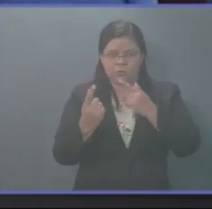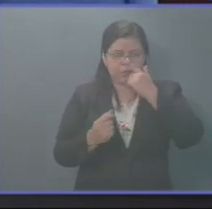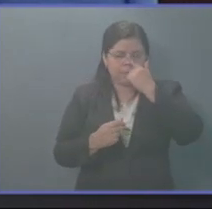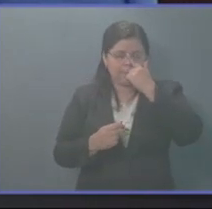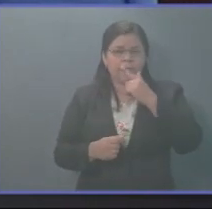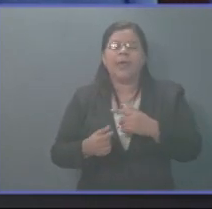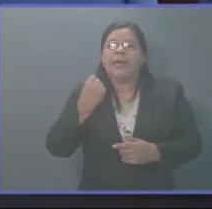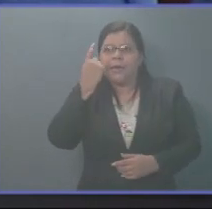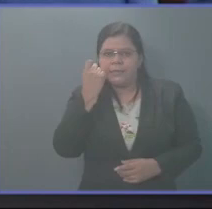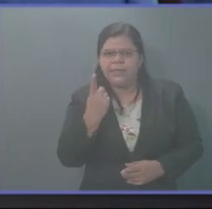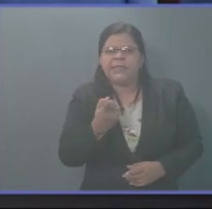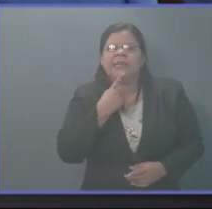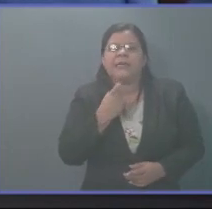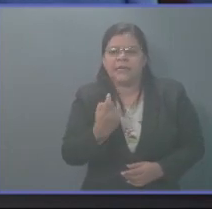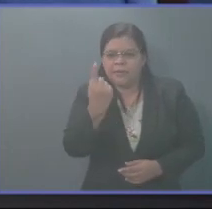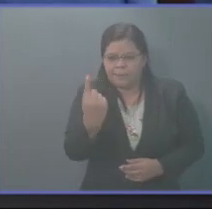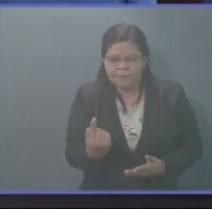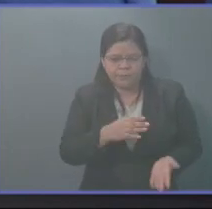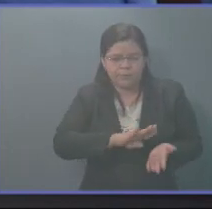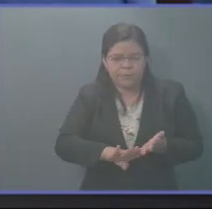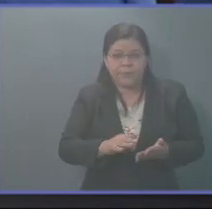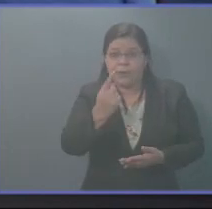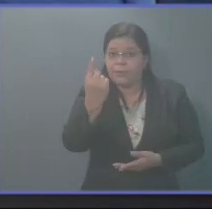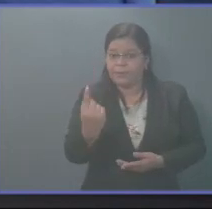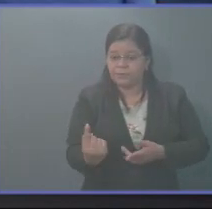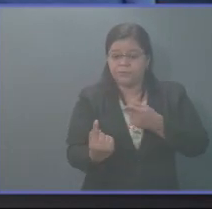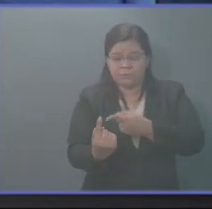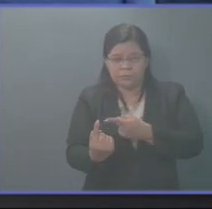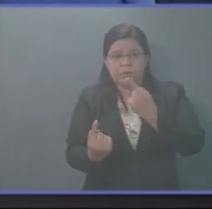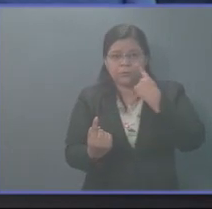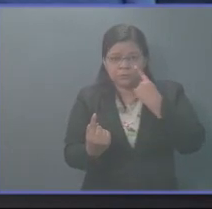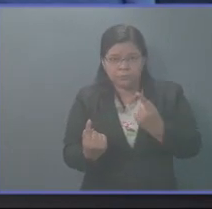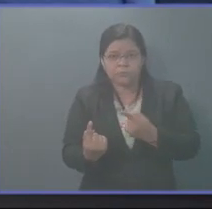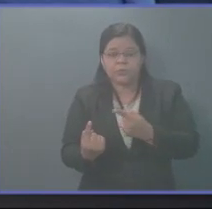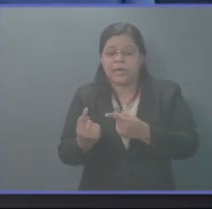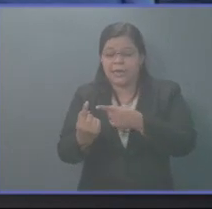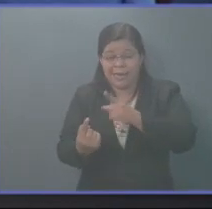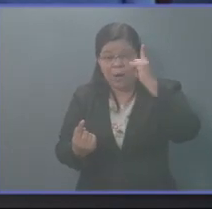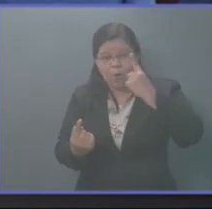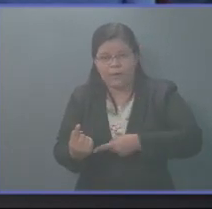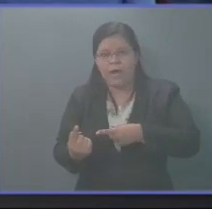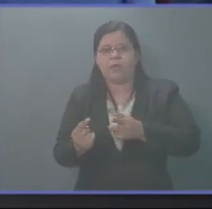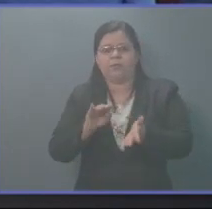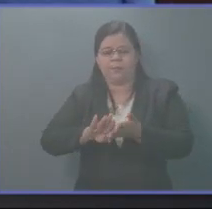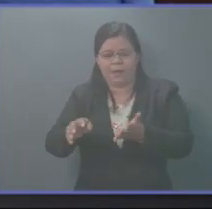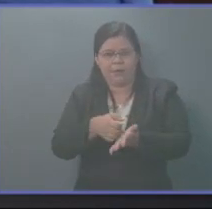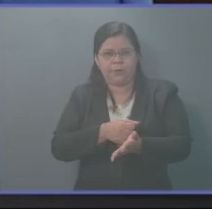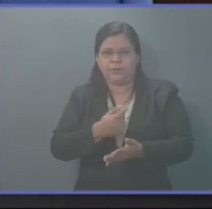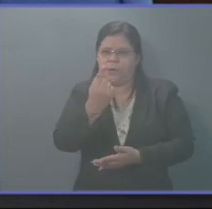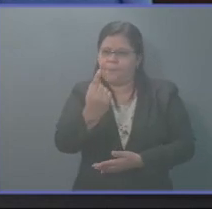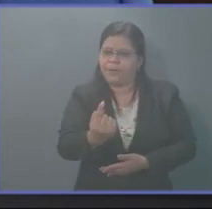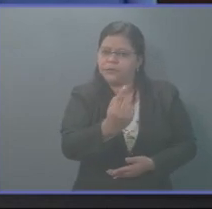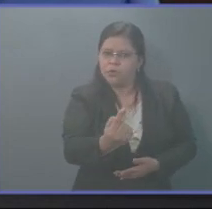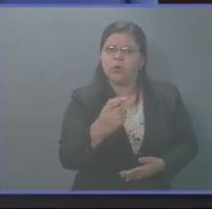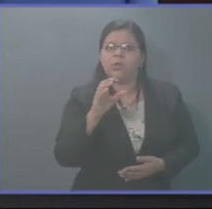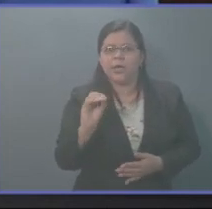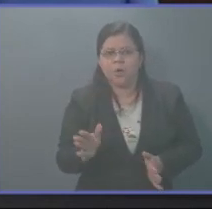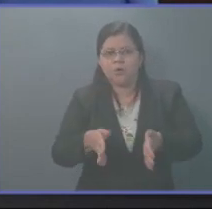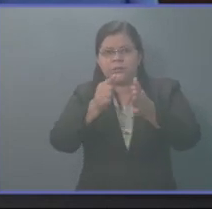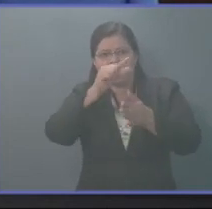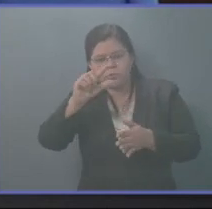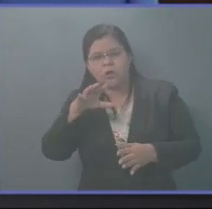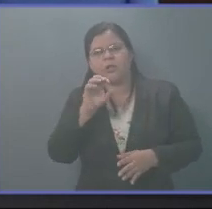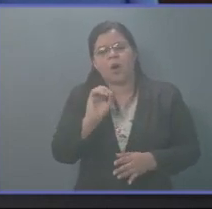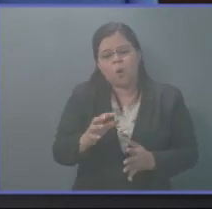Se entiende por contribuyente el sujeto pasivo respecto al cual se verifica el hecho generador de la obligación tributaria, las personas naturales y jurídicas que